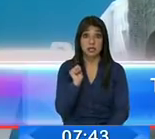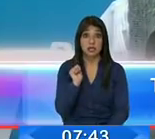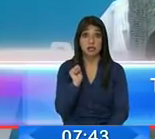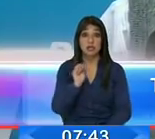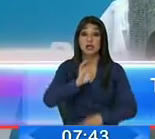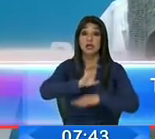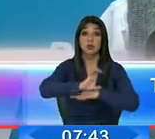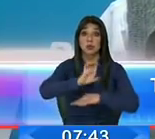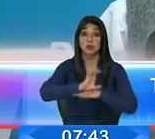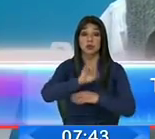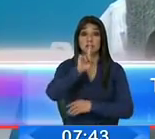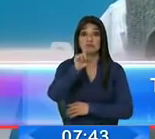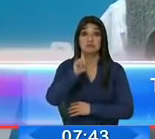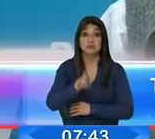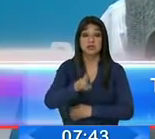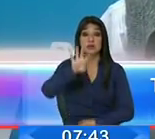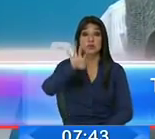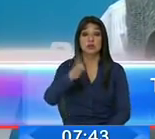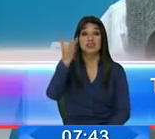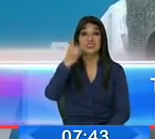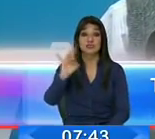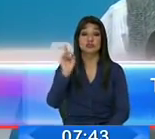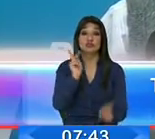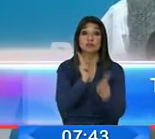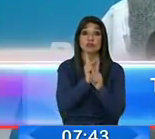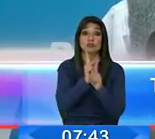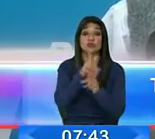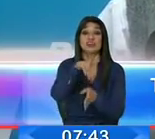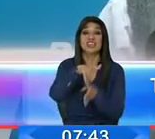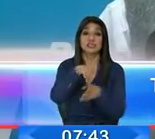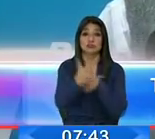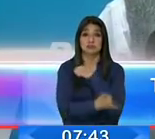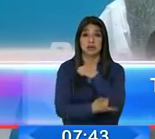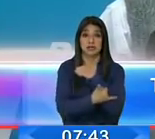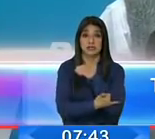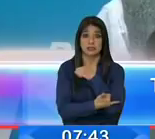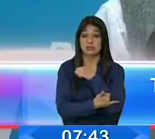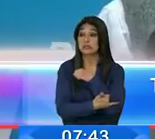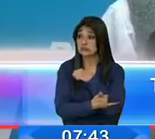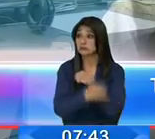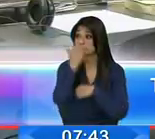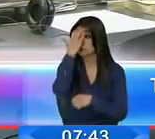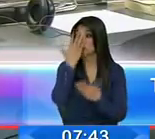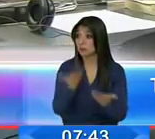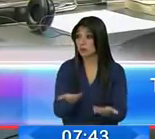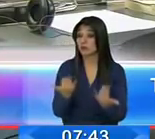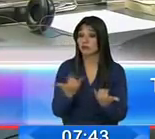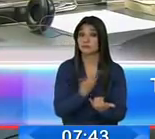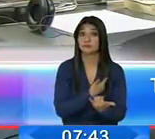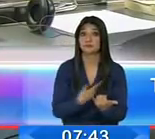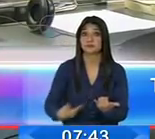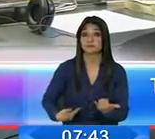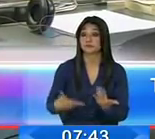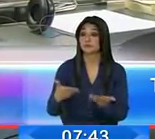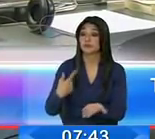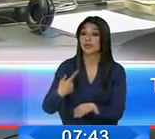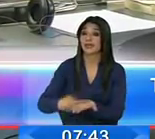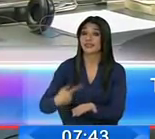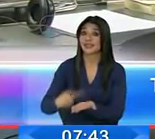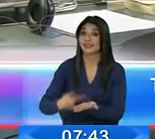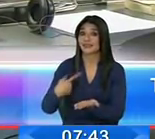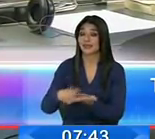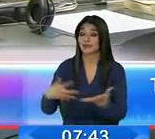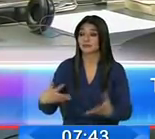con 1.418 puntos de riesgo país. Y esto debe ser preocupante. Está con nosotros el presidente de Analytica